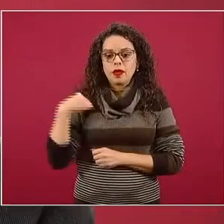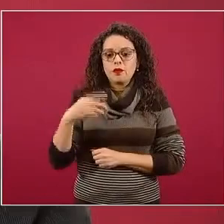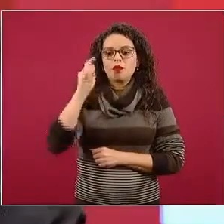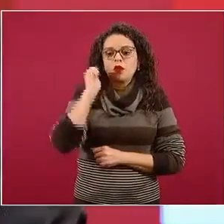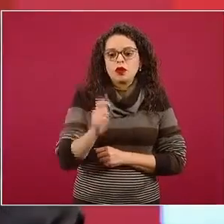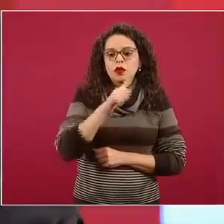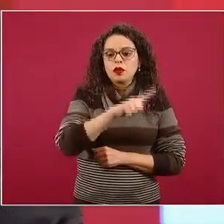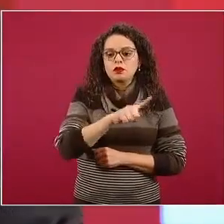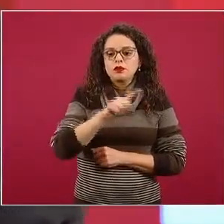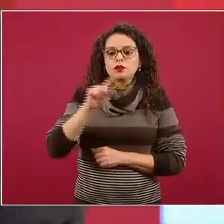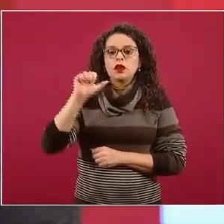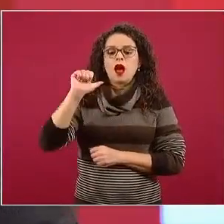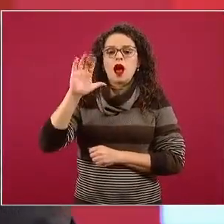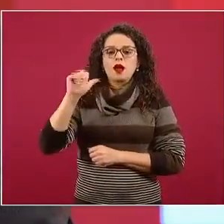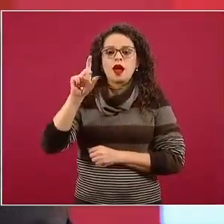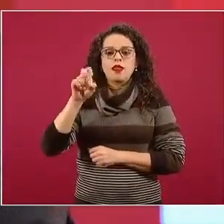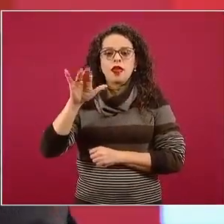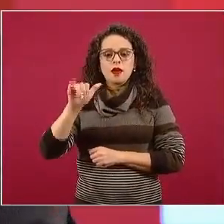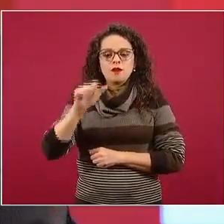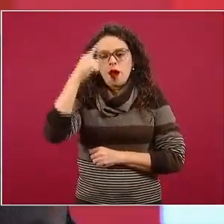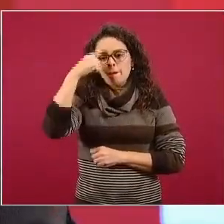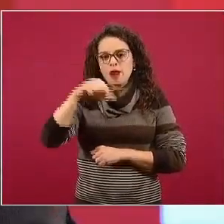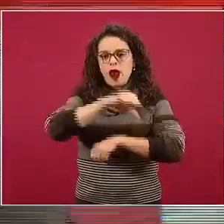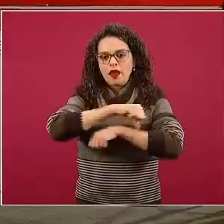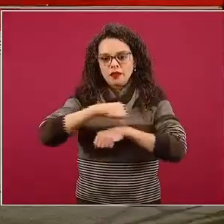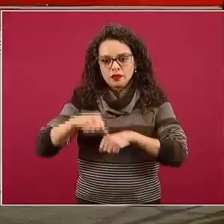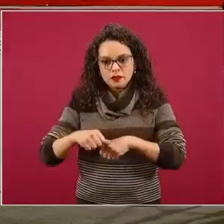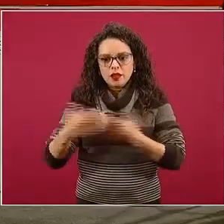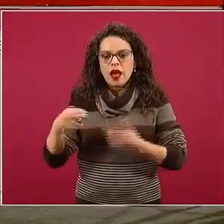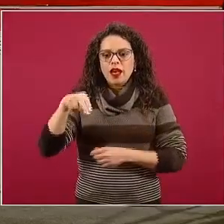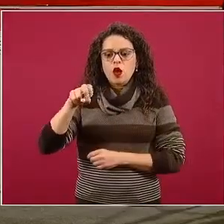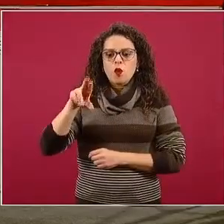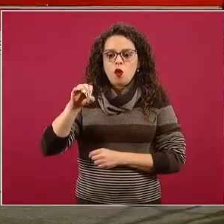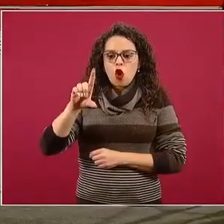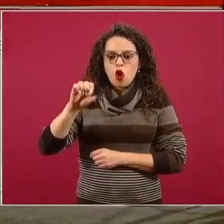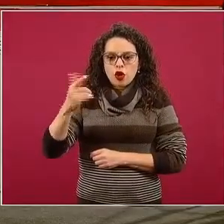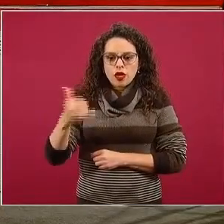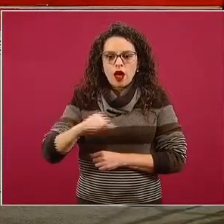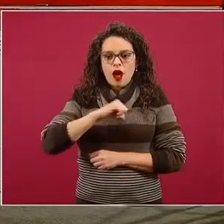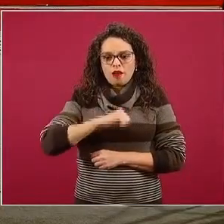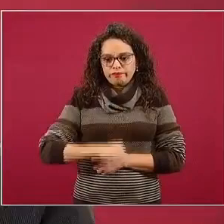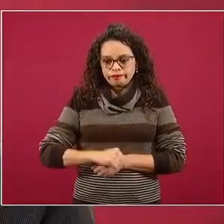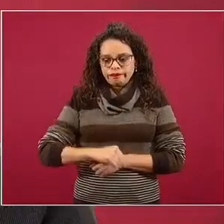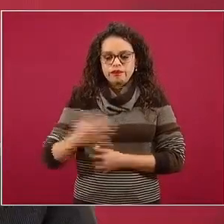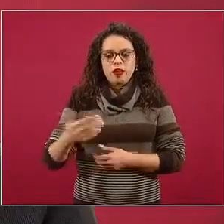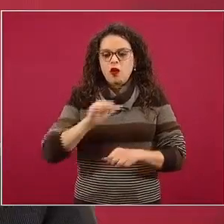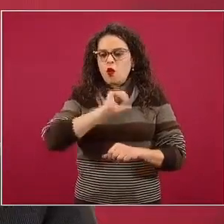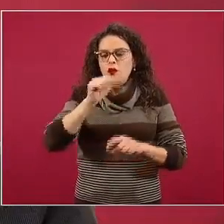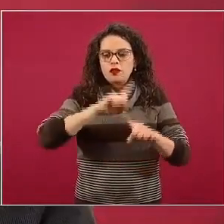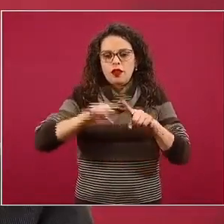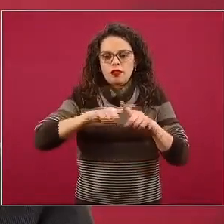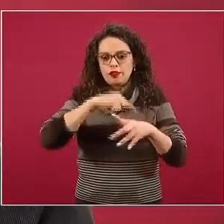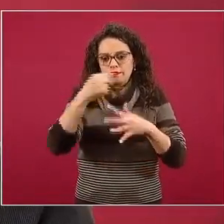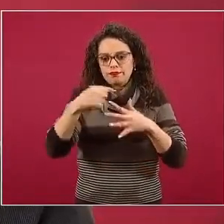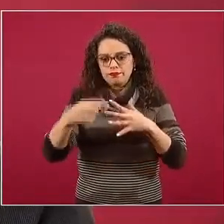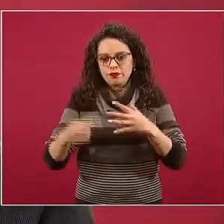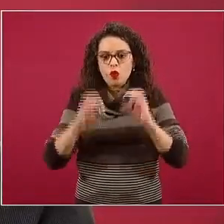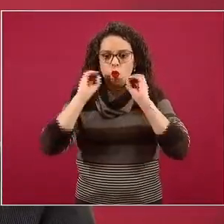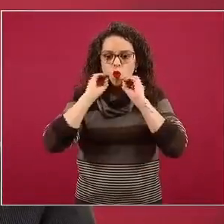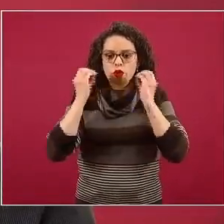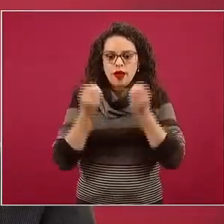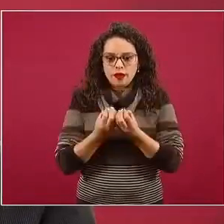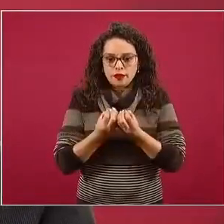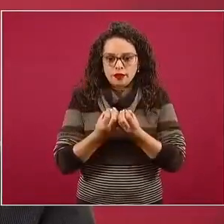la Academia Mexicana de Cirugía, las Sociedades de Neumología, Cirugía de Tórax y otras